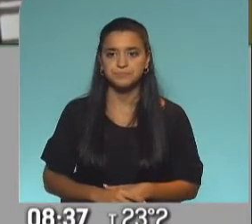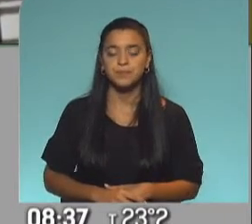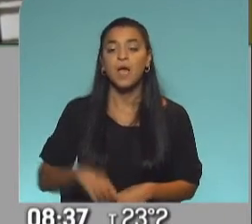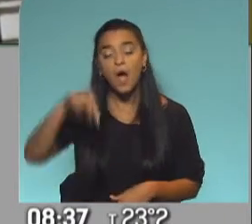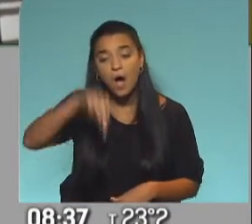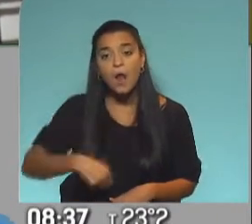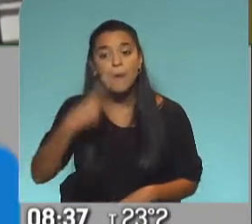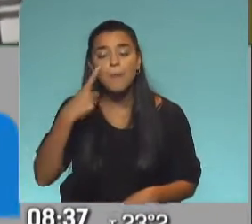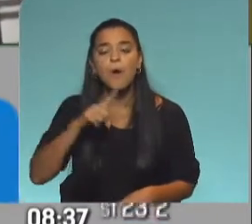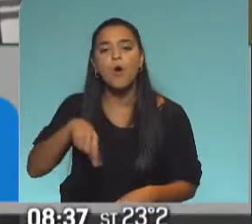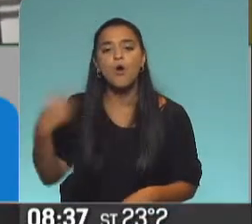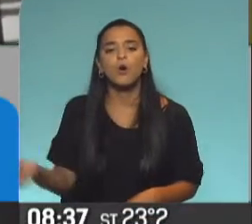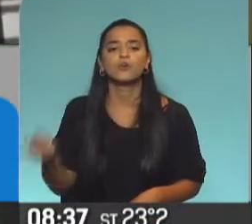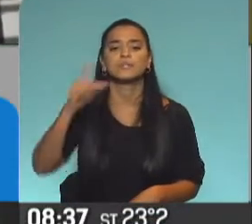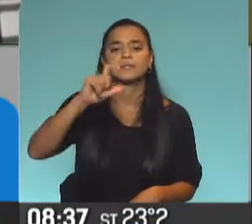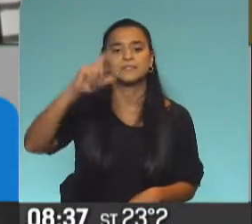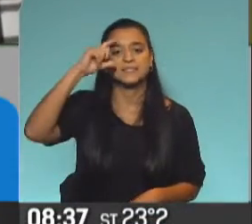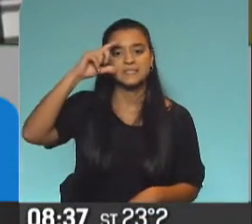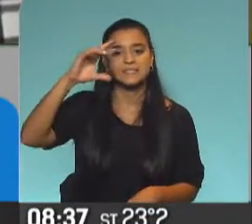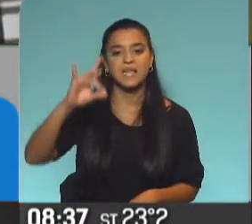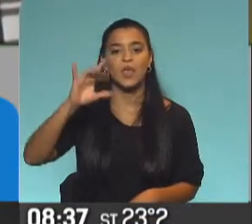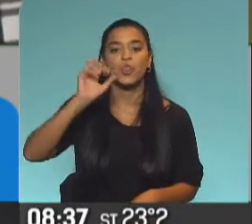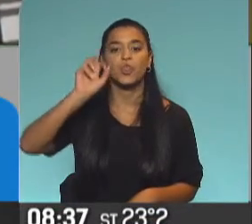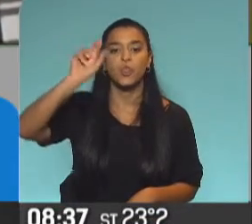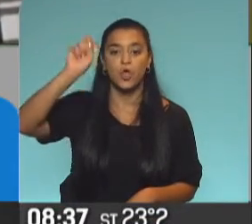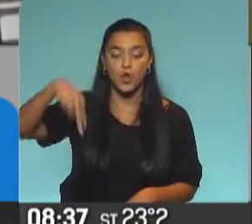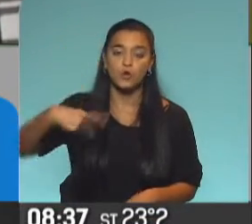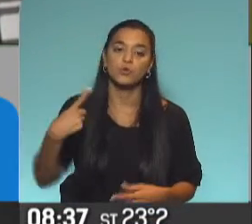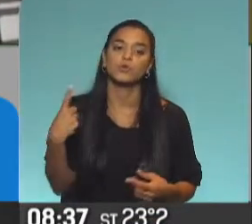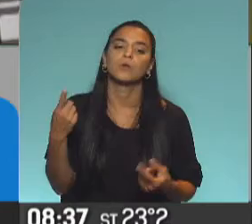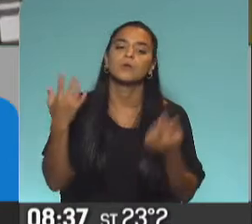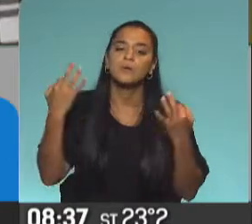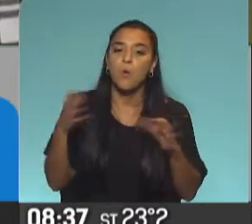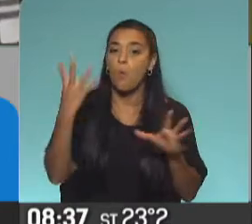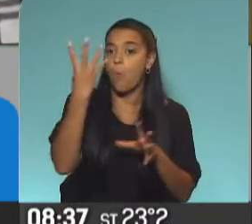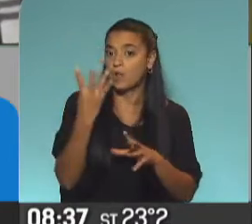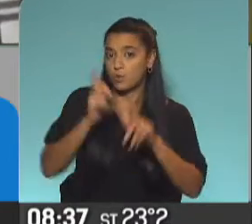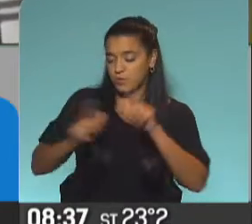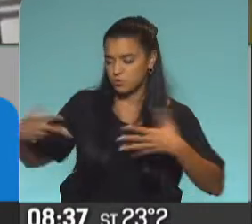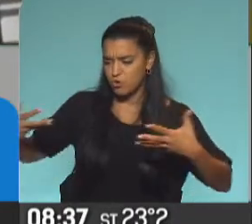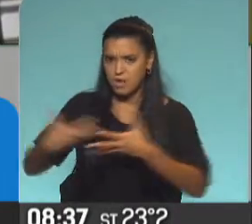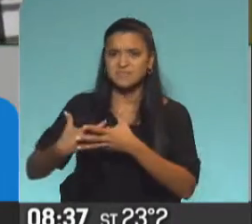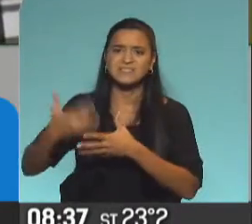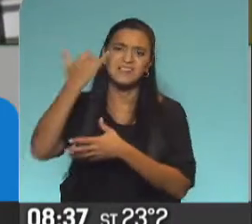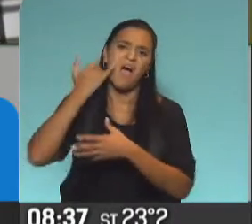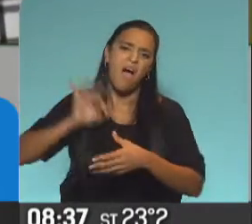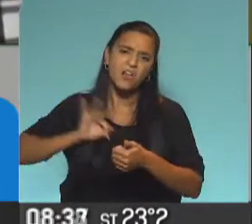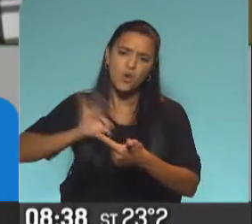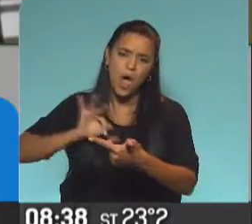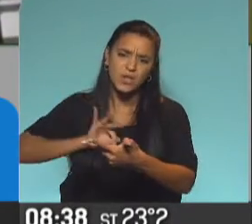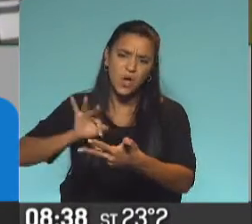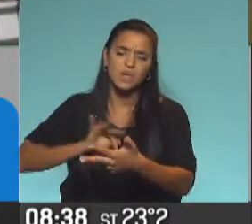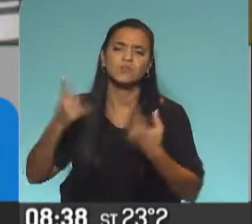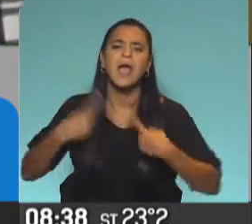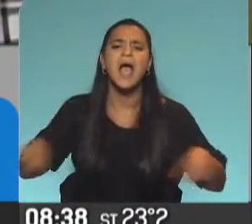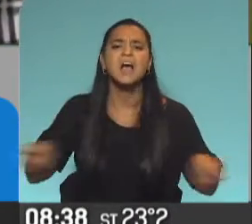Y vamos con el Tata Cedrón. El Tata Cedrón y su cuarteto vienen recorriendo hace décadas ya un